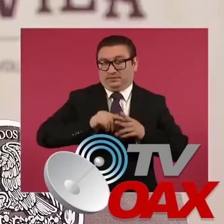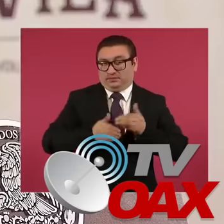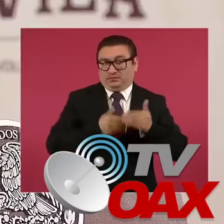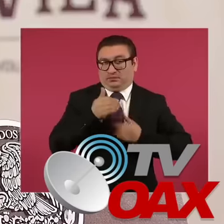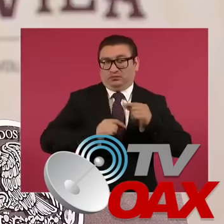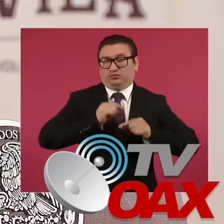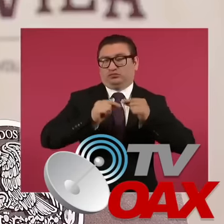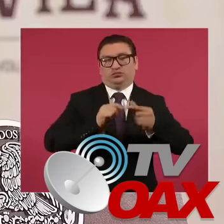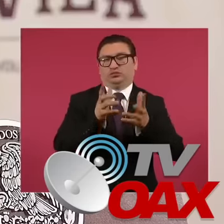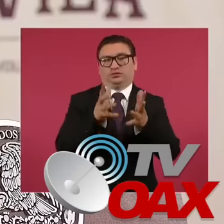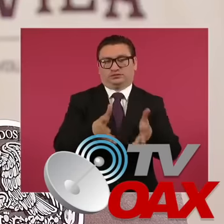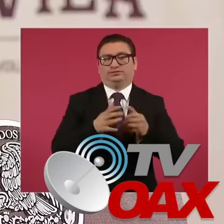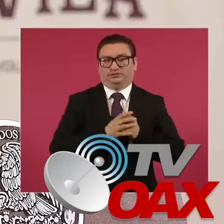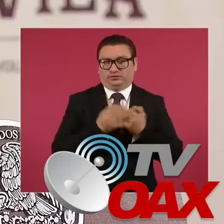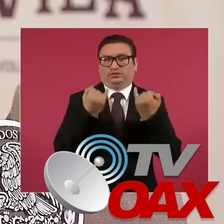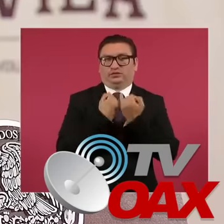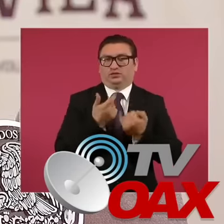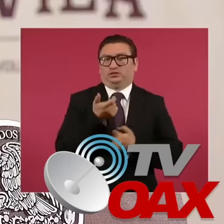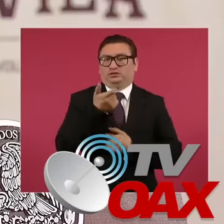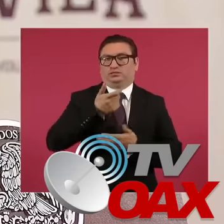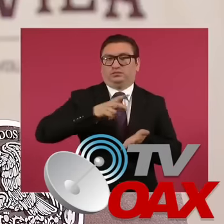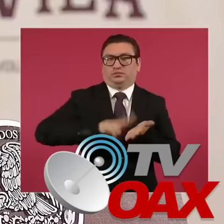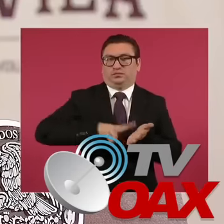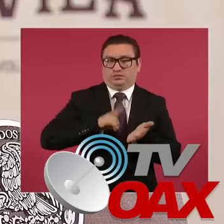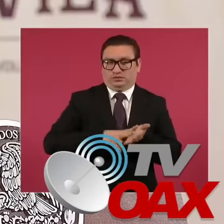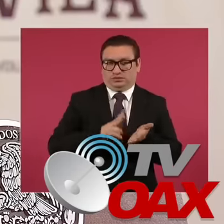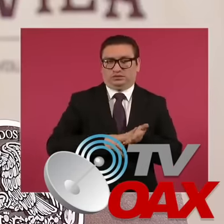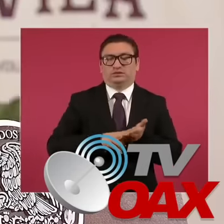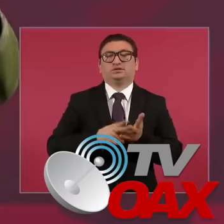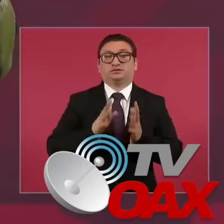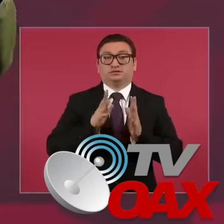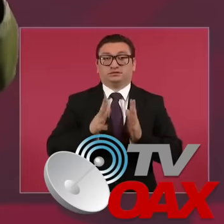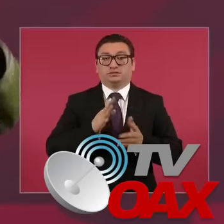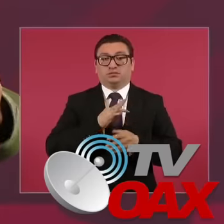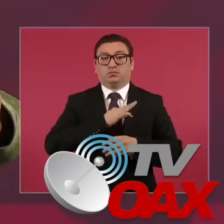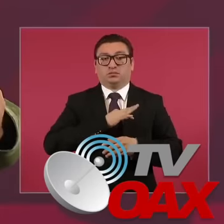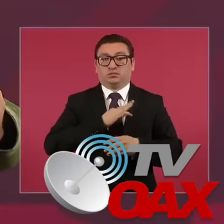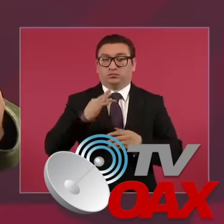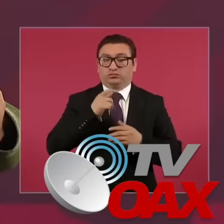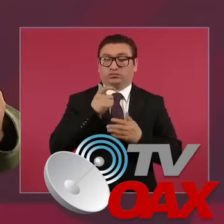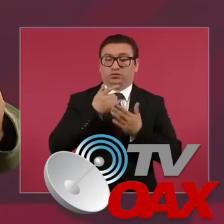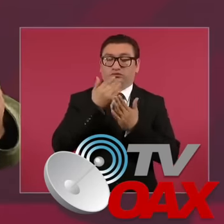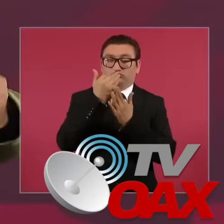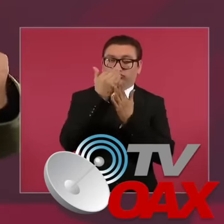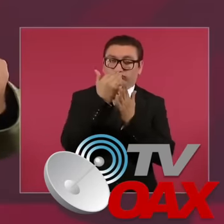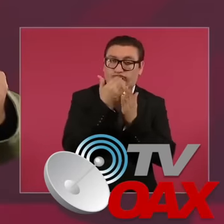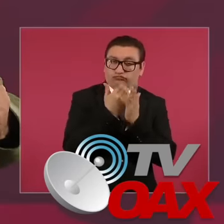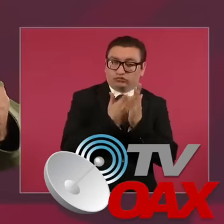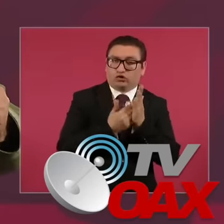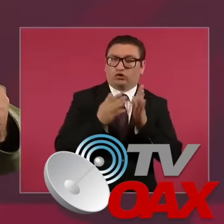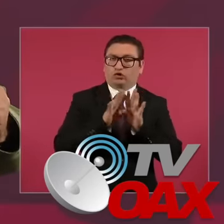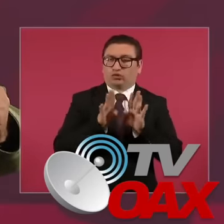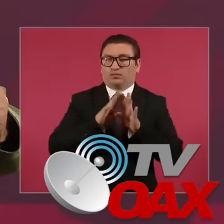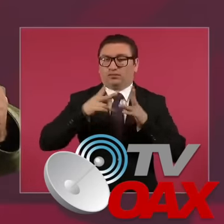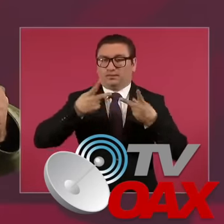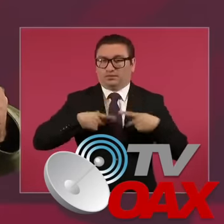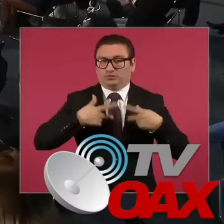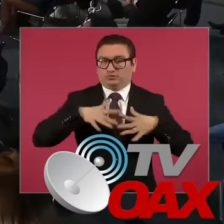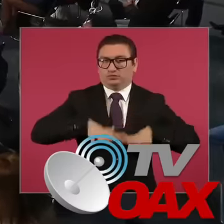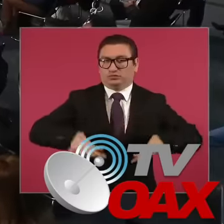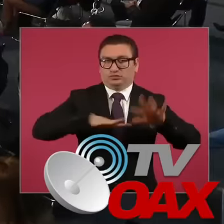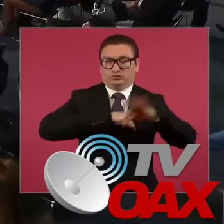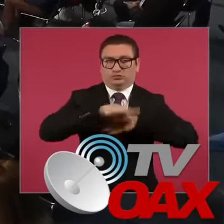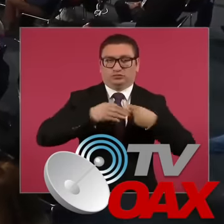manera. Respecto a los costos, en tanto se tenga ya la posibilidad de tener las tarifas del pasajero local, que